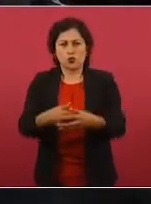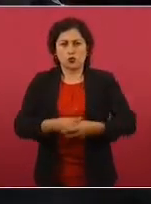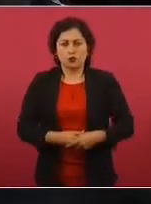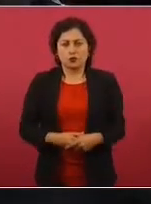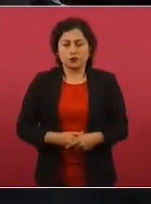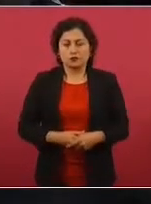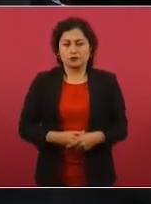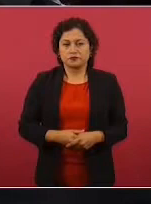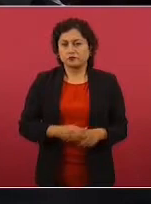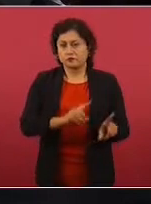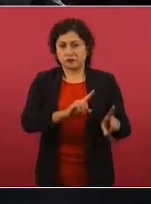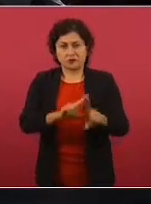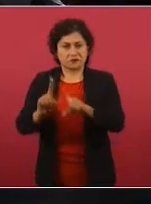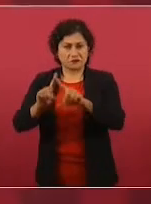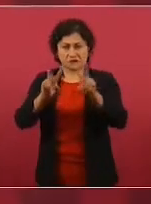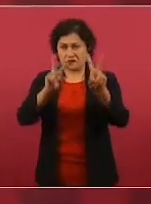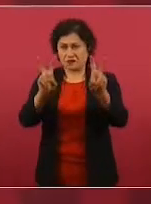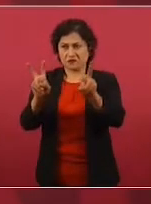de todo tipo.